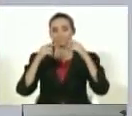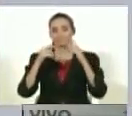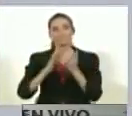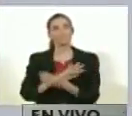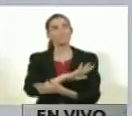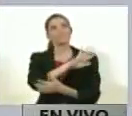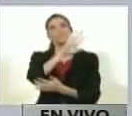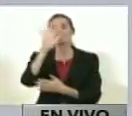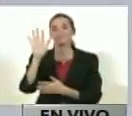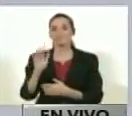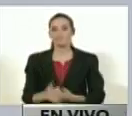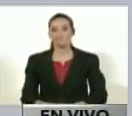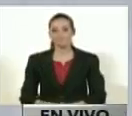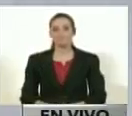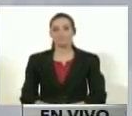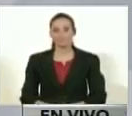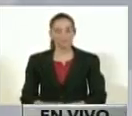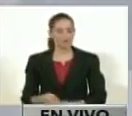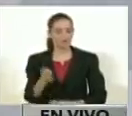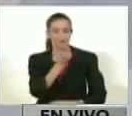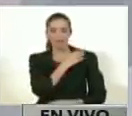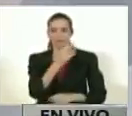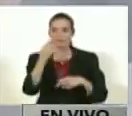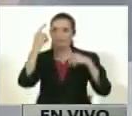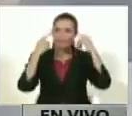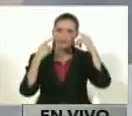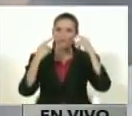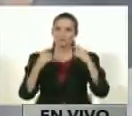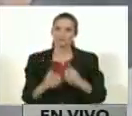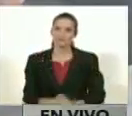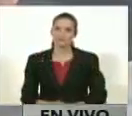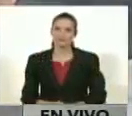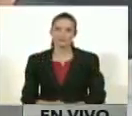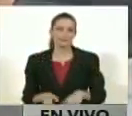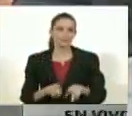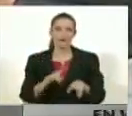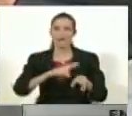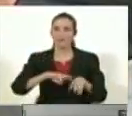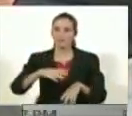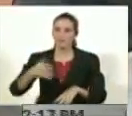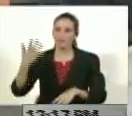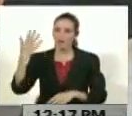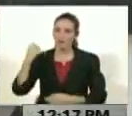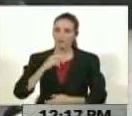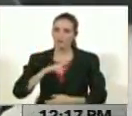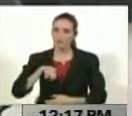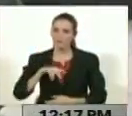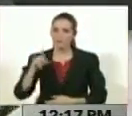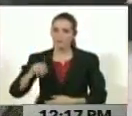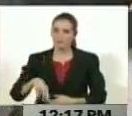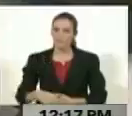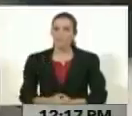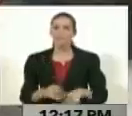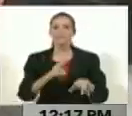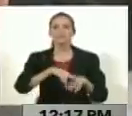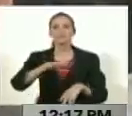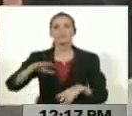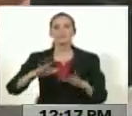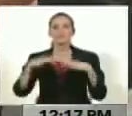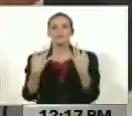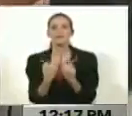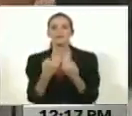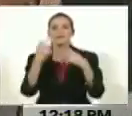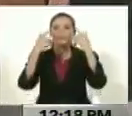a la inmortalidad. El comandante Chávez, como los niños de aquella época, nosotros, los niños de la familia